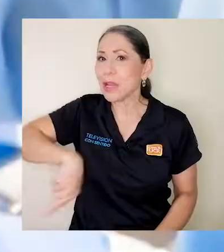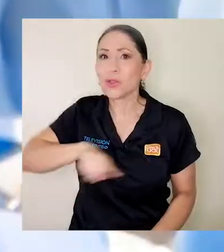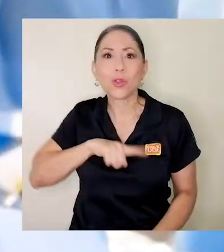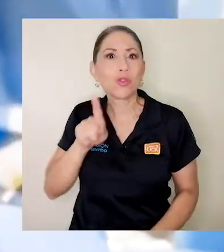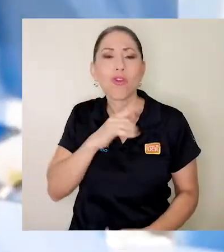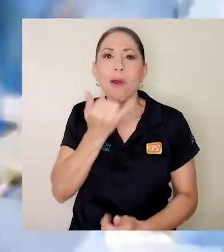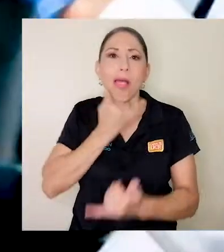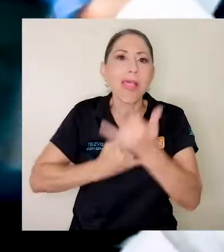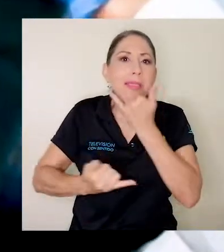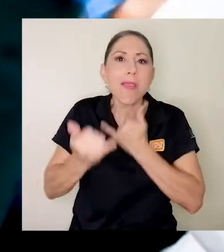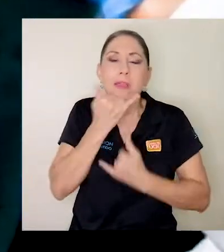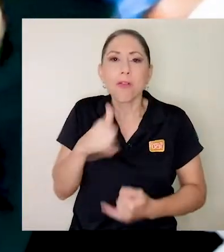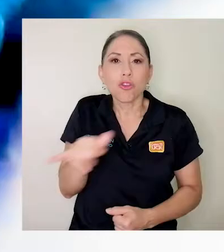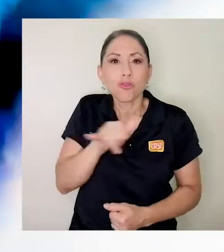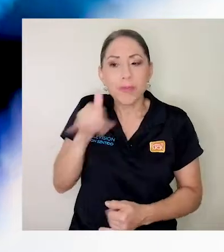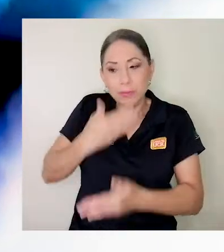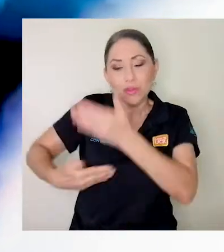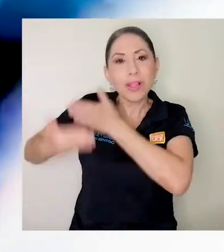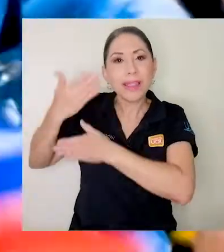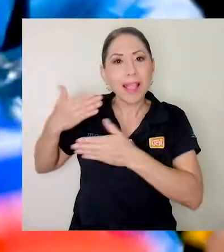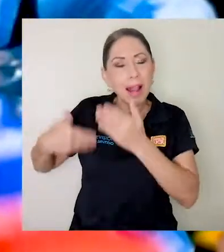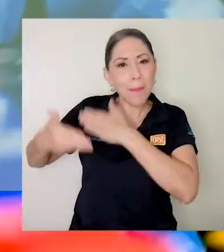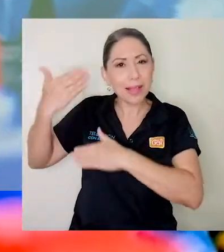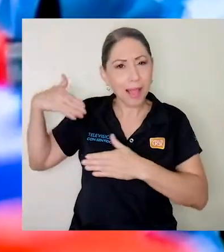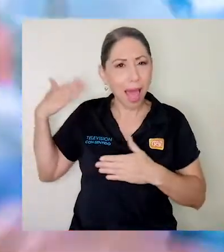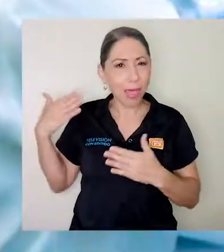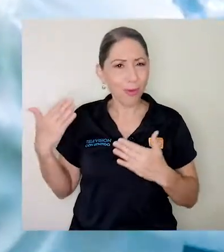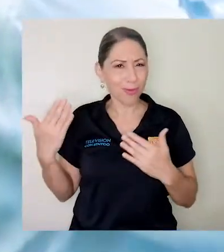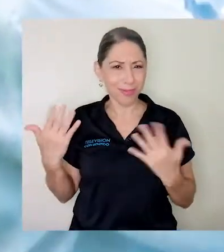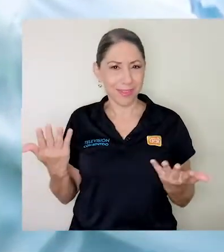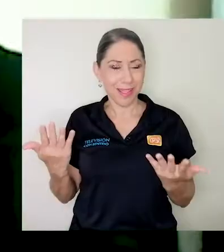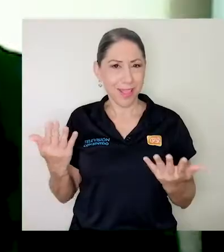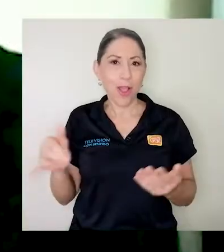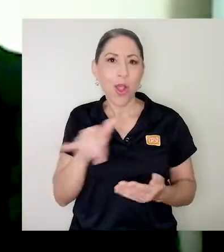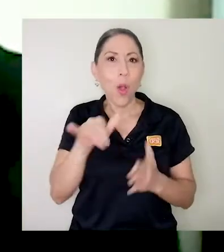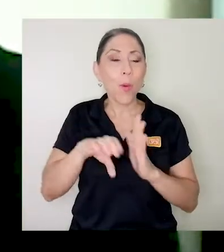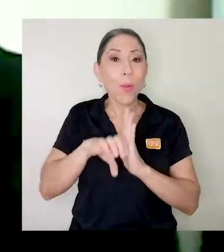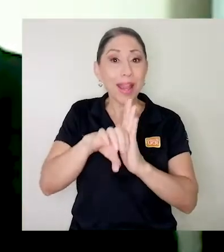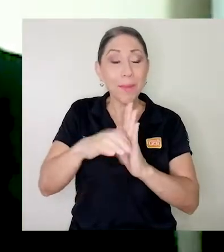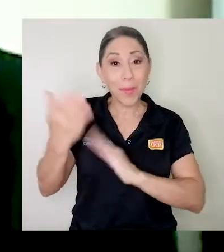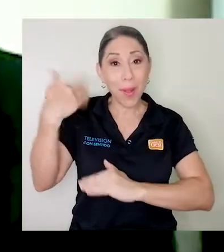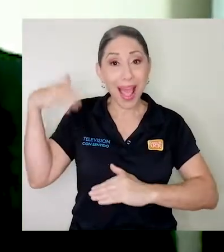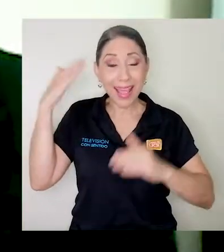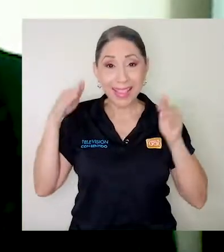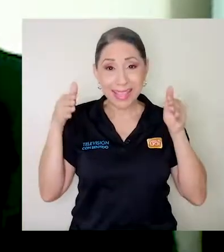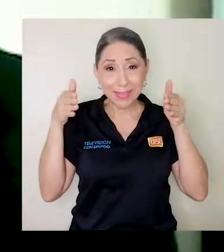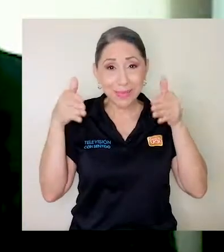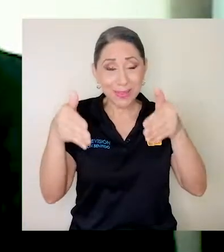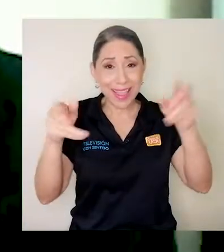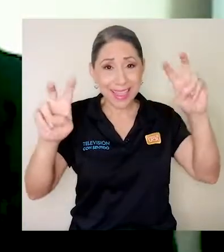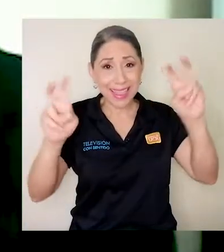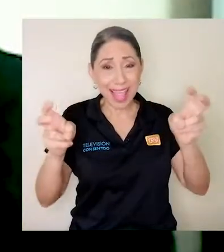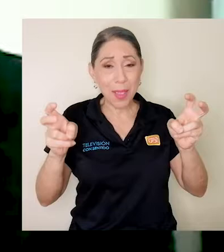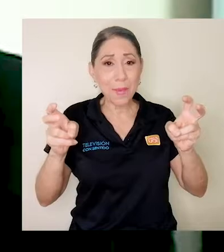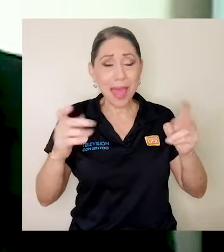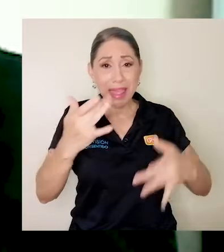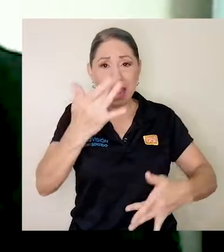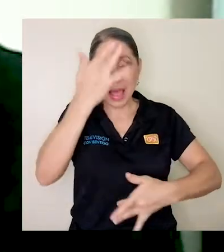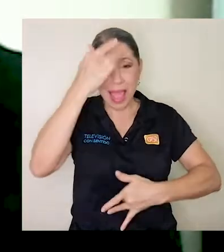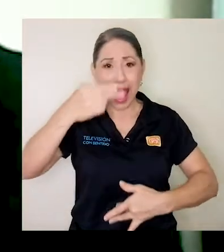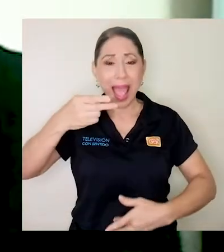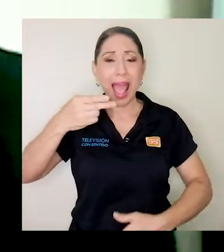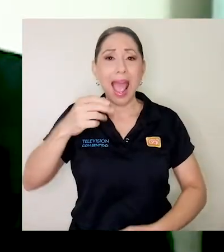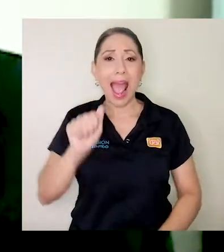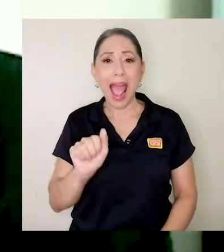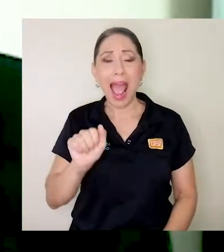que en el pasado se han cometido, como por ejemplo cuando se abordó el tema de la